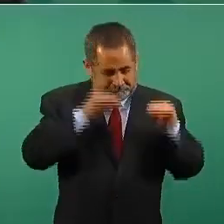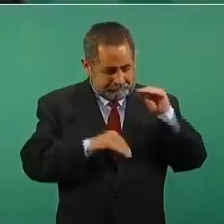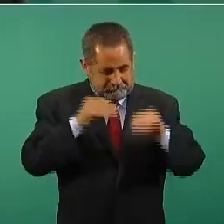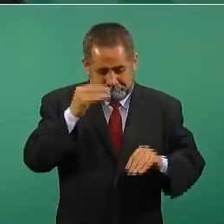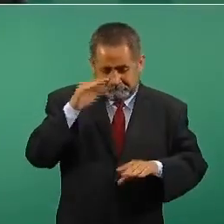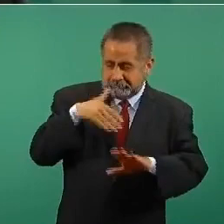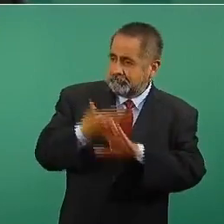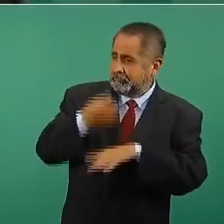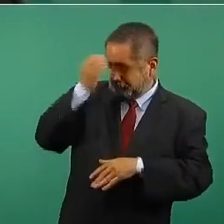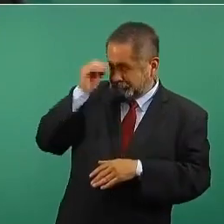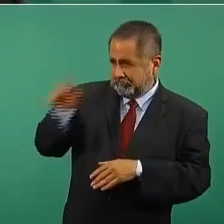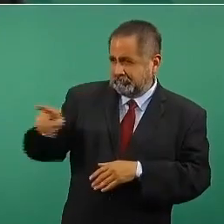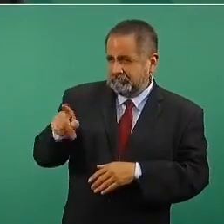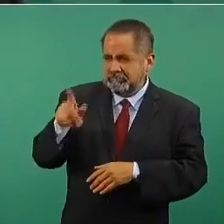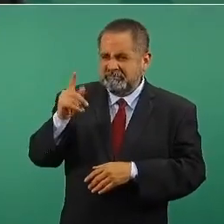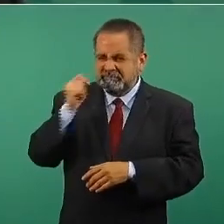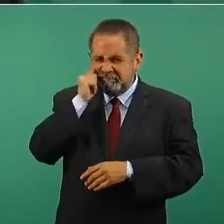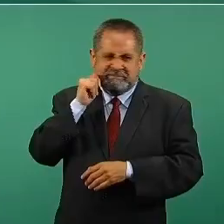víctimas.